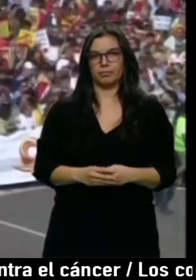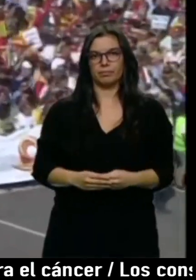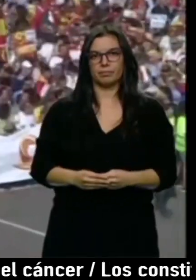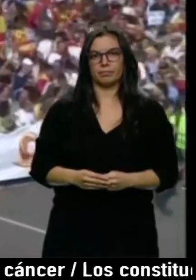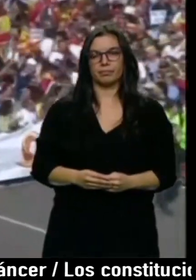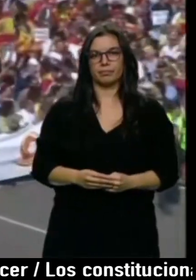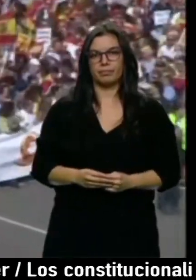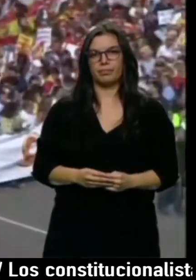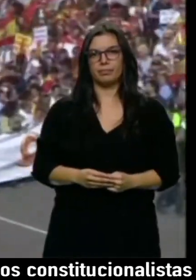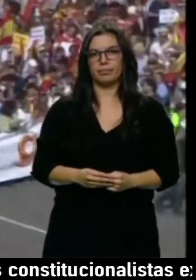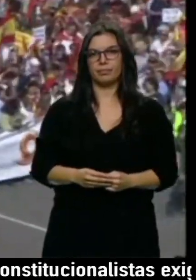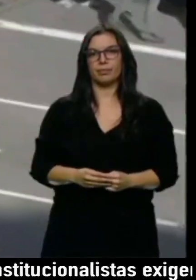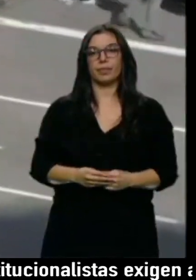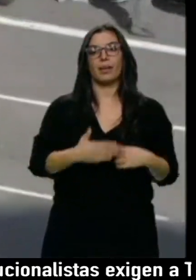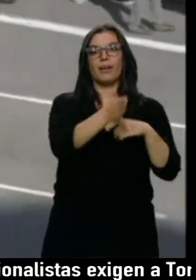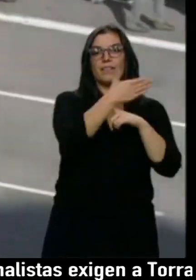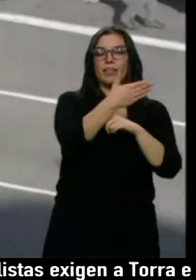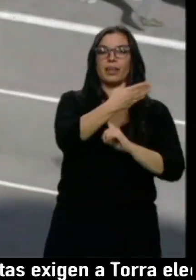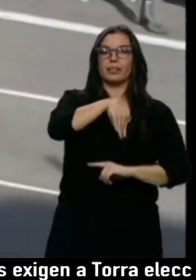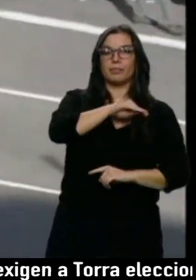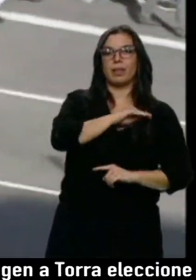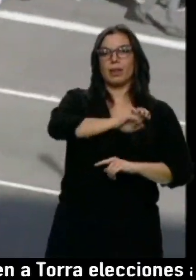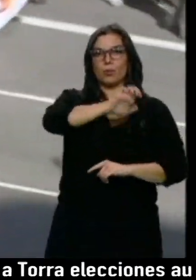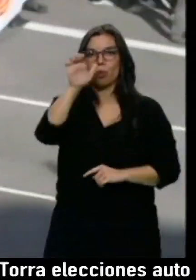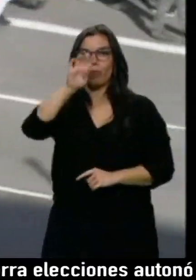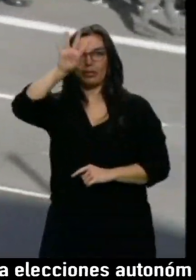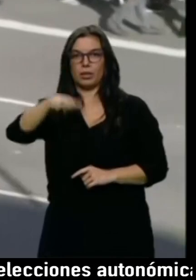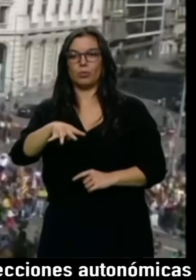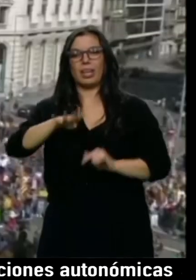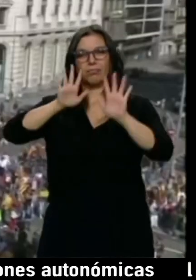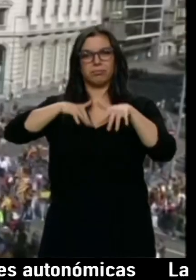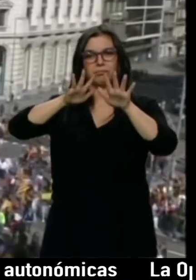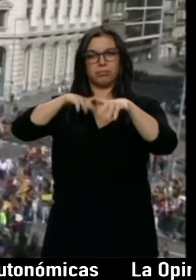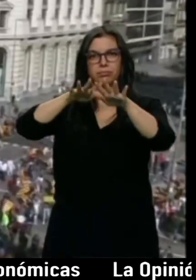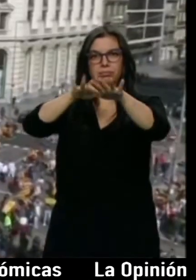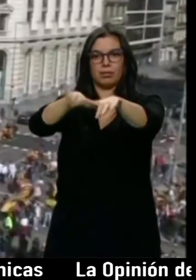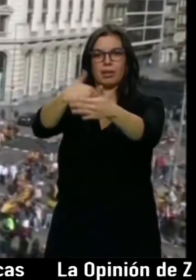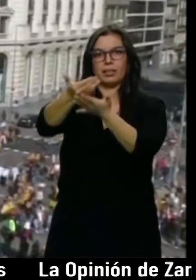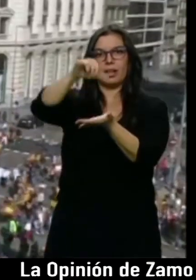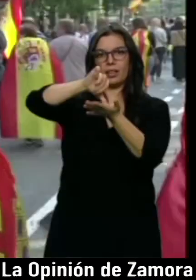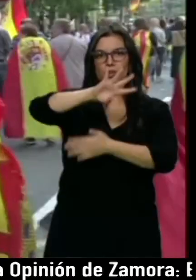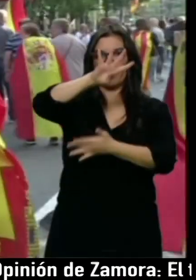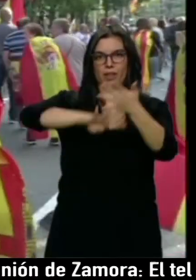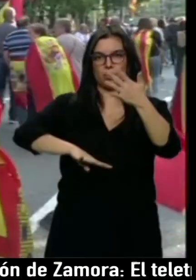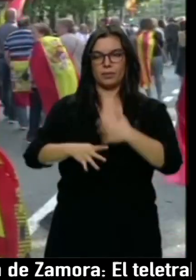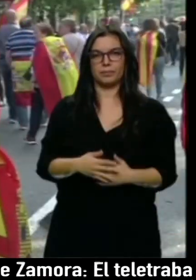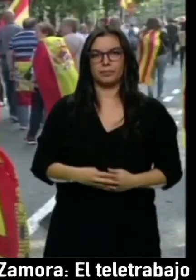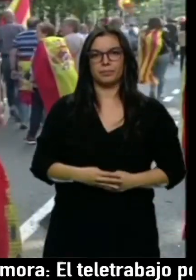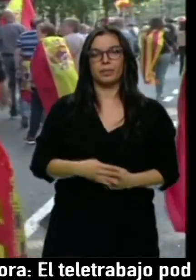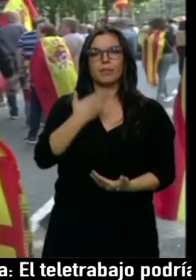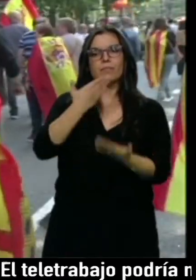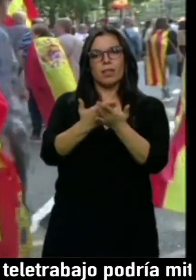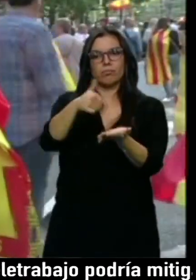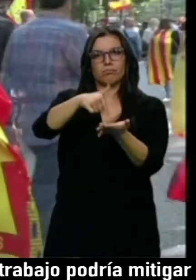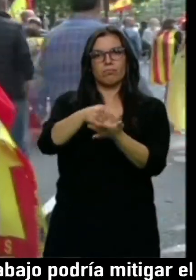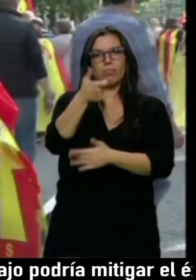Bajo banderas de España, Europa y Cataluña, miles de personas avanzan hacia el centro de Barcelona. Reivindicar un poco que hay un